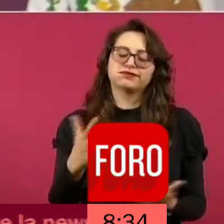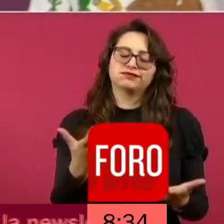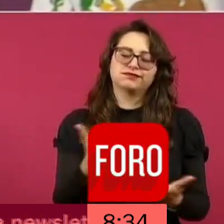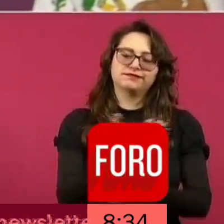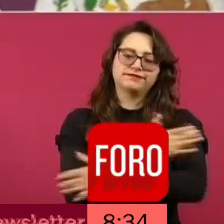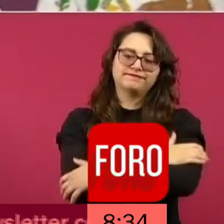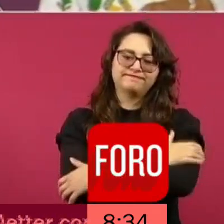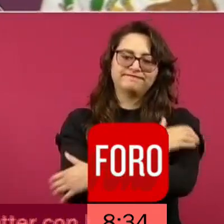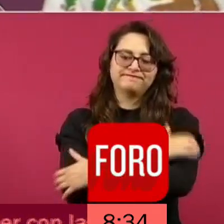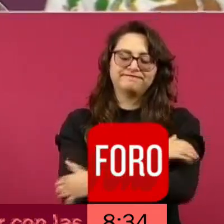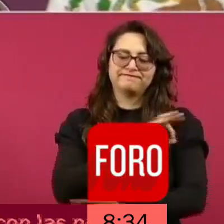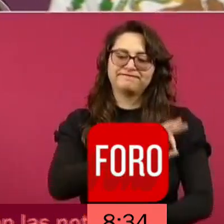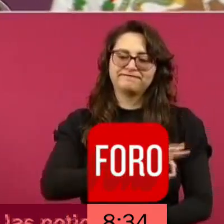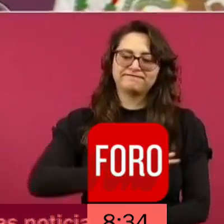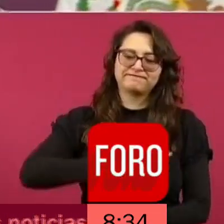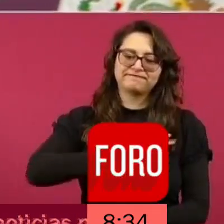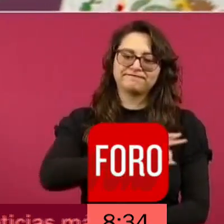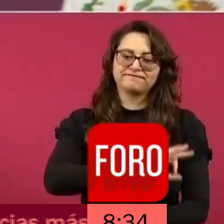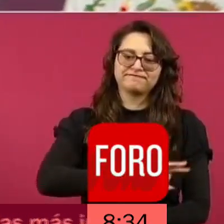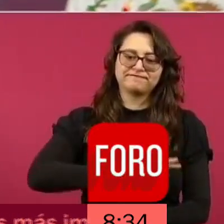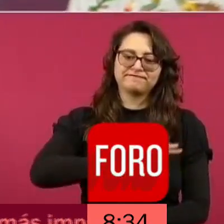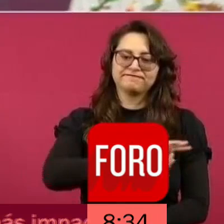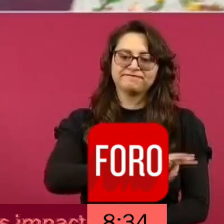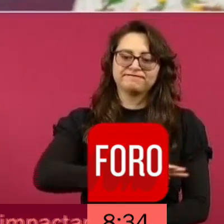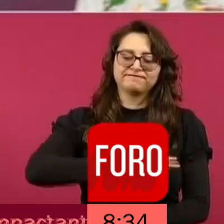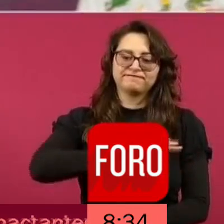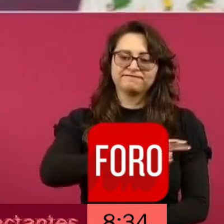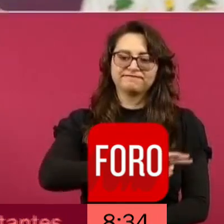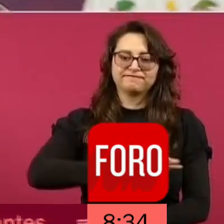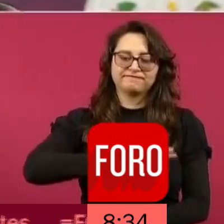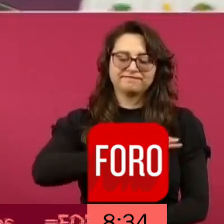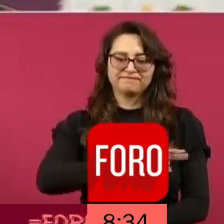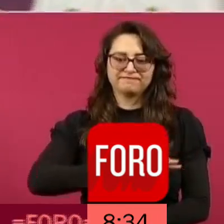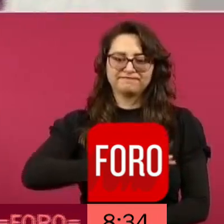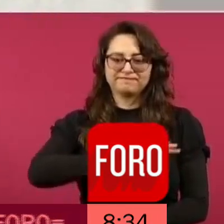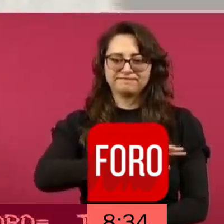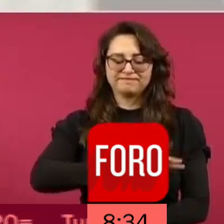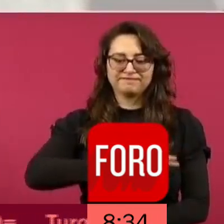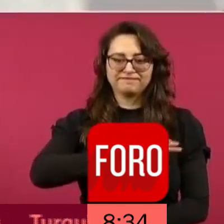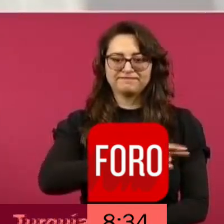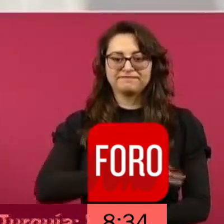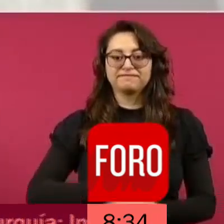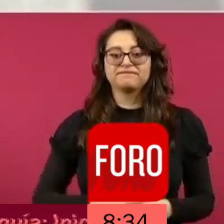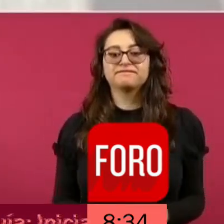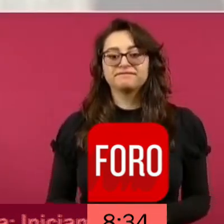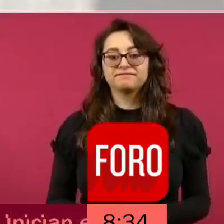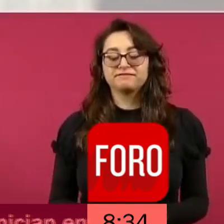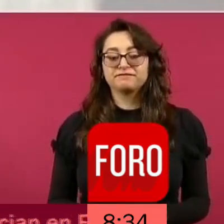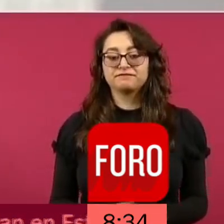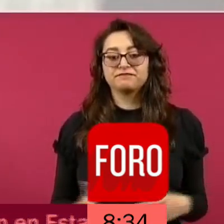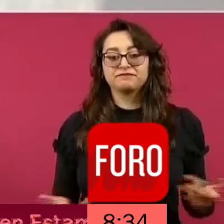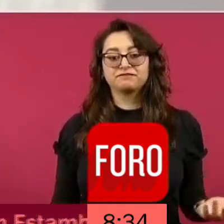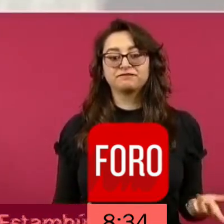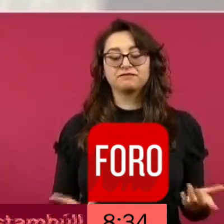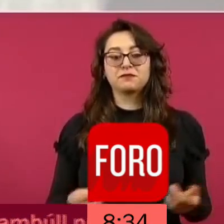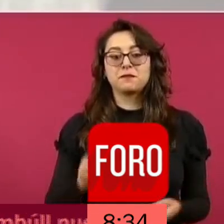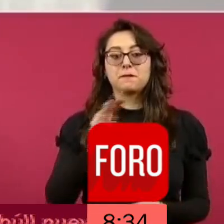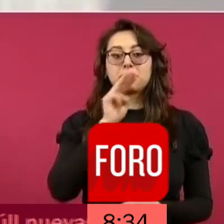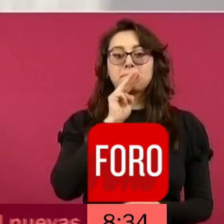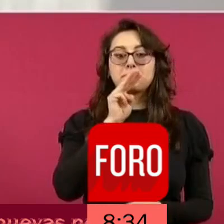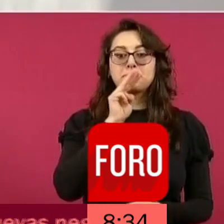las que están en el extranjero, a